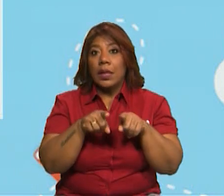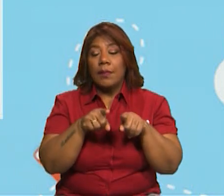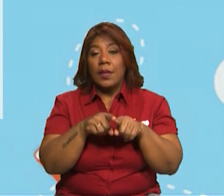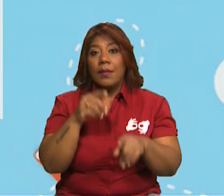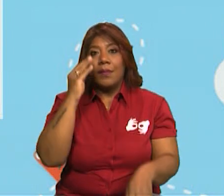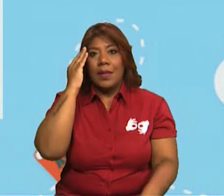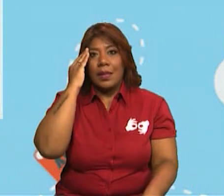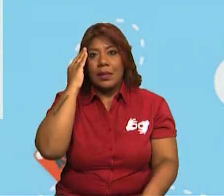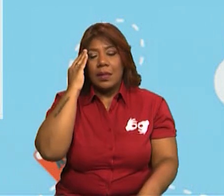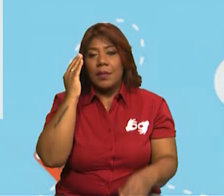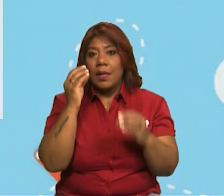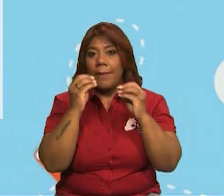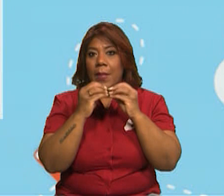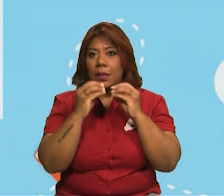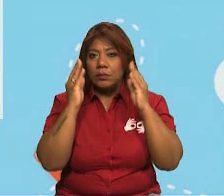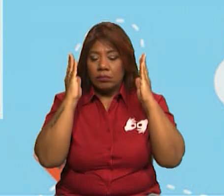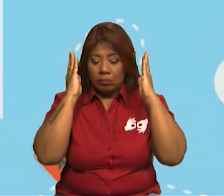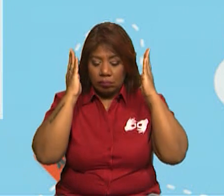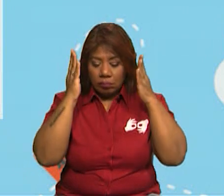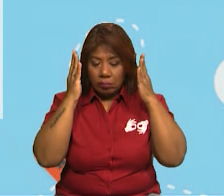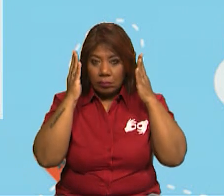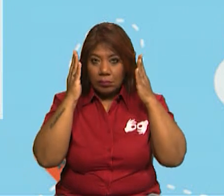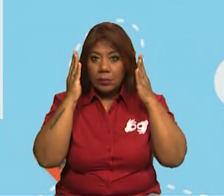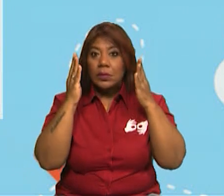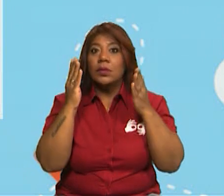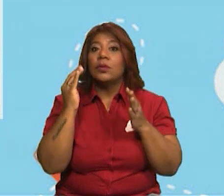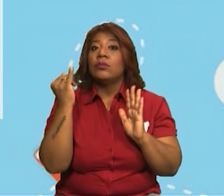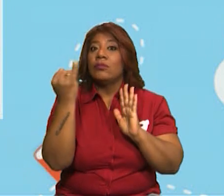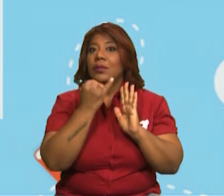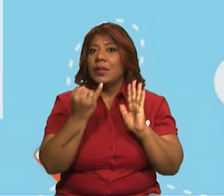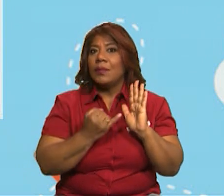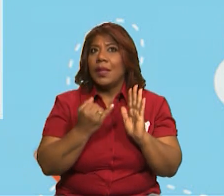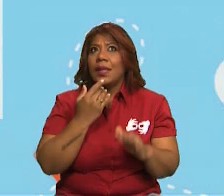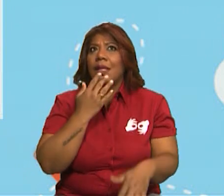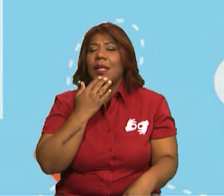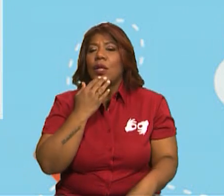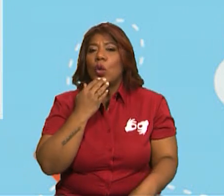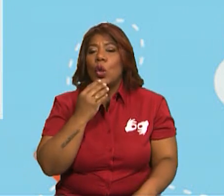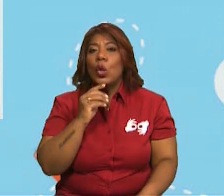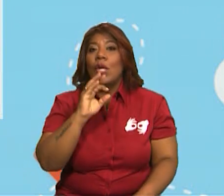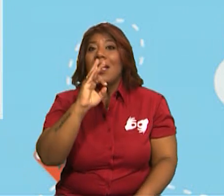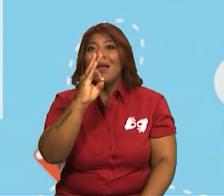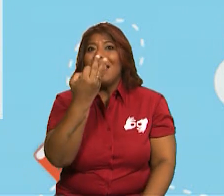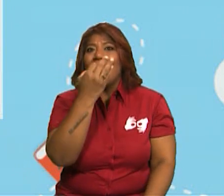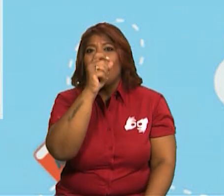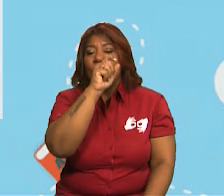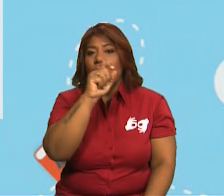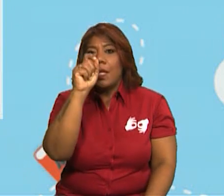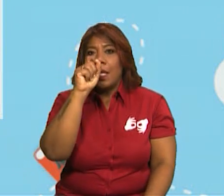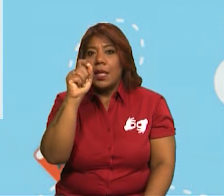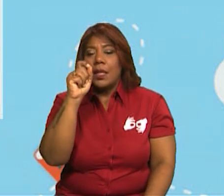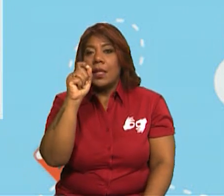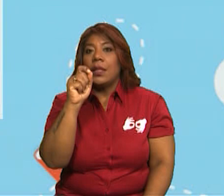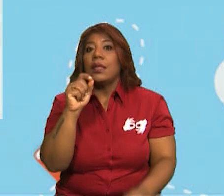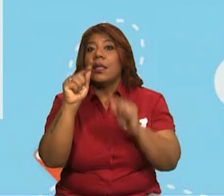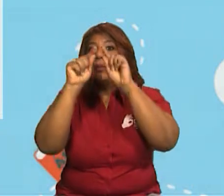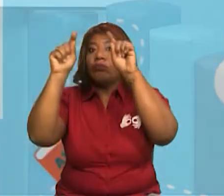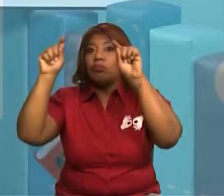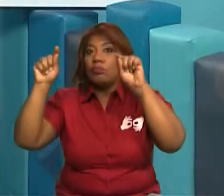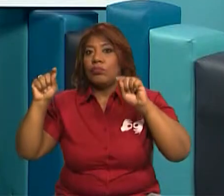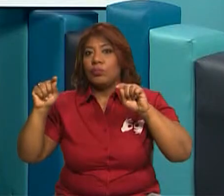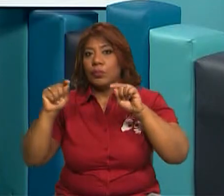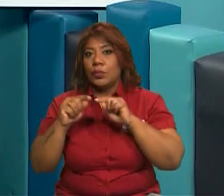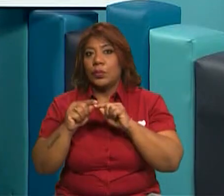atención, colores, imágenes, tamaño y tipo de letras, cuadros, entre otros. Y aquí tenemos